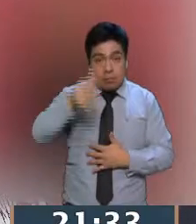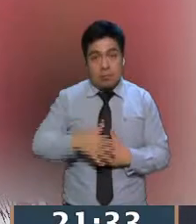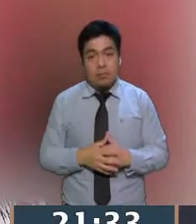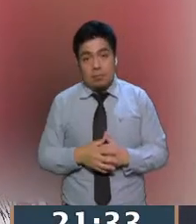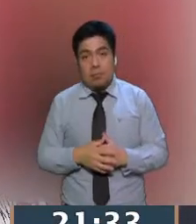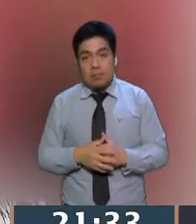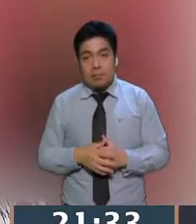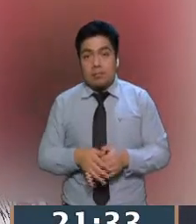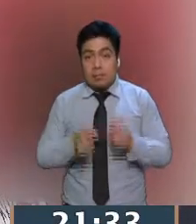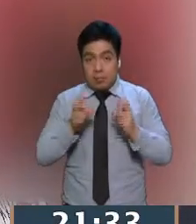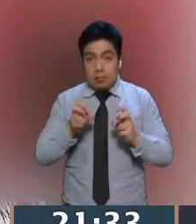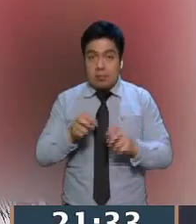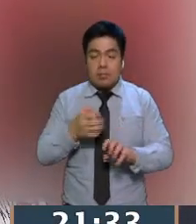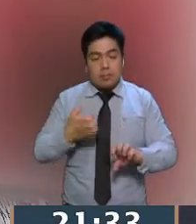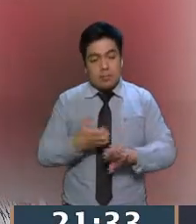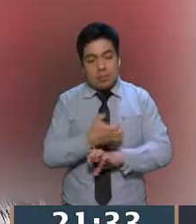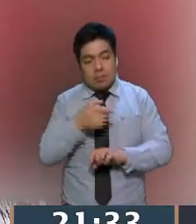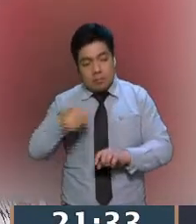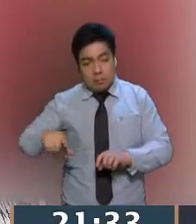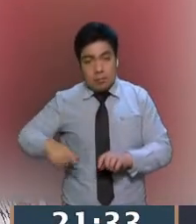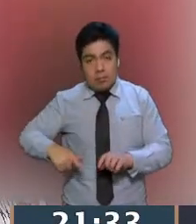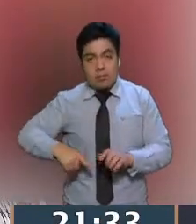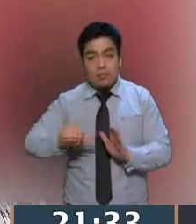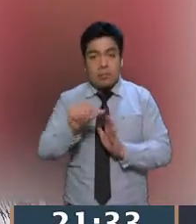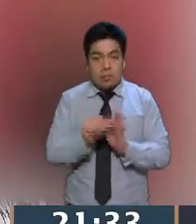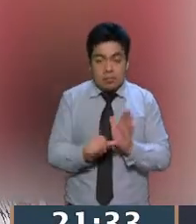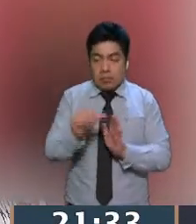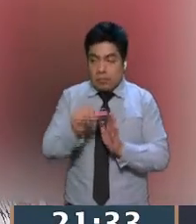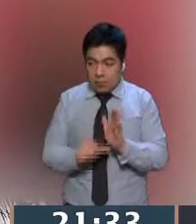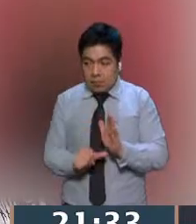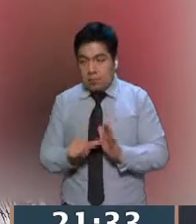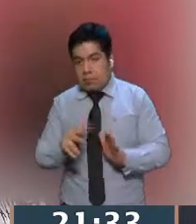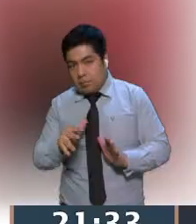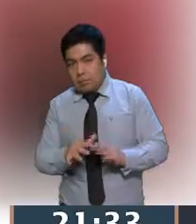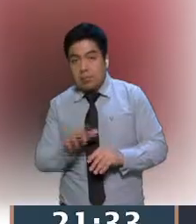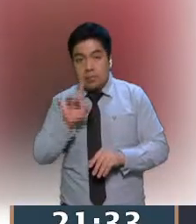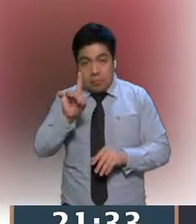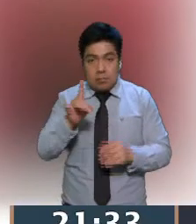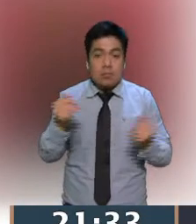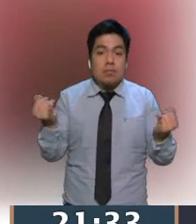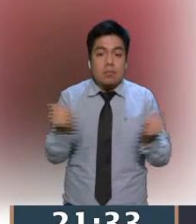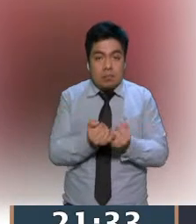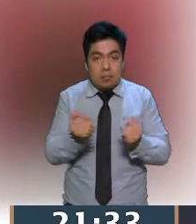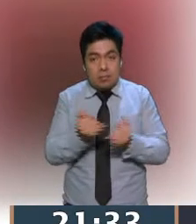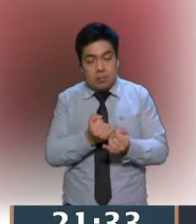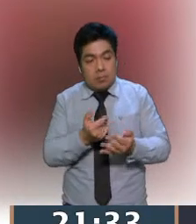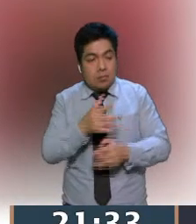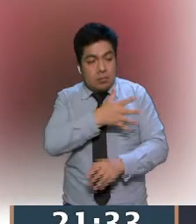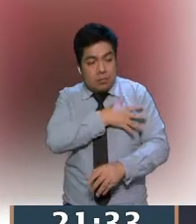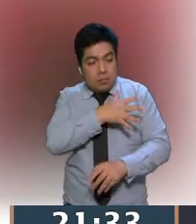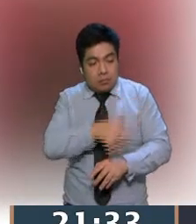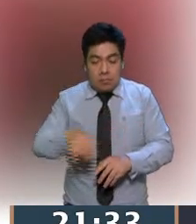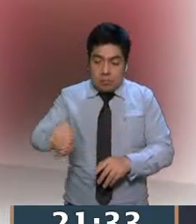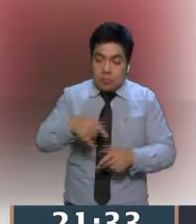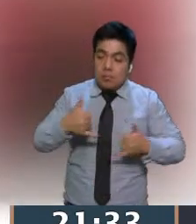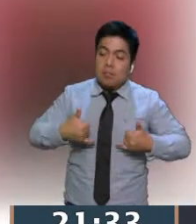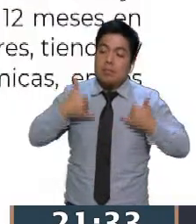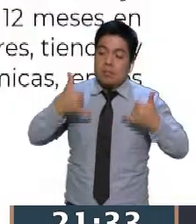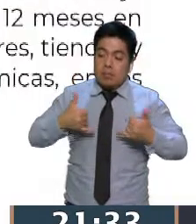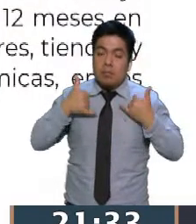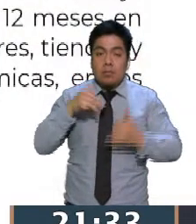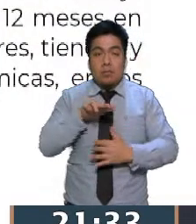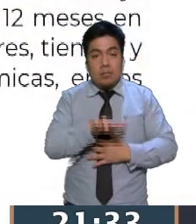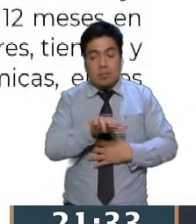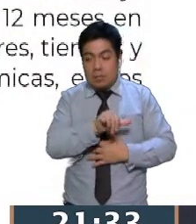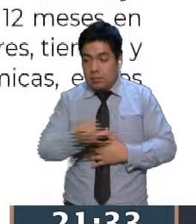El Estado otorgará un apoyo económico mensual equivalente al menos a un salario mínimo general vigente a los jóvenes entre